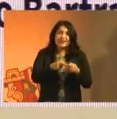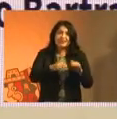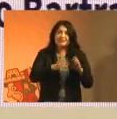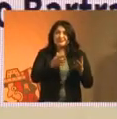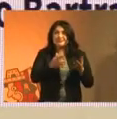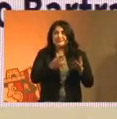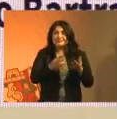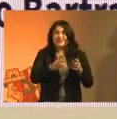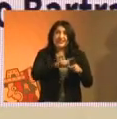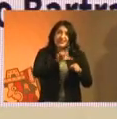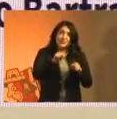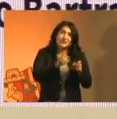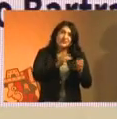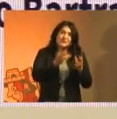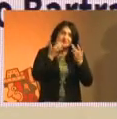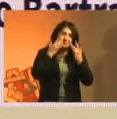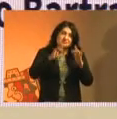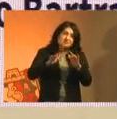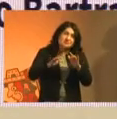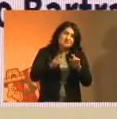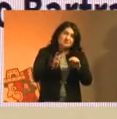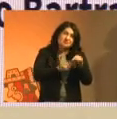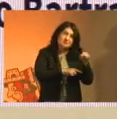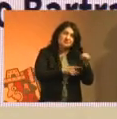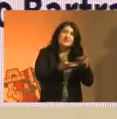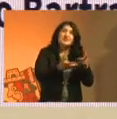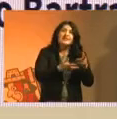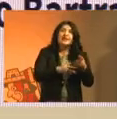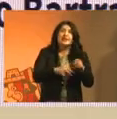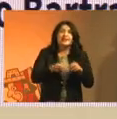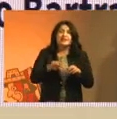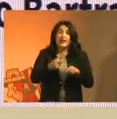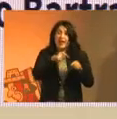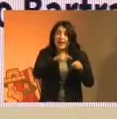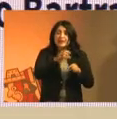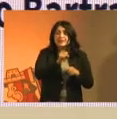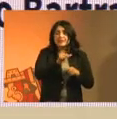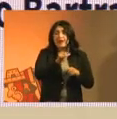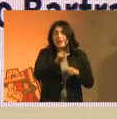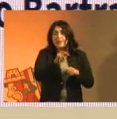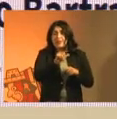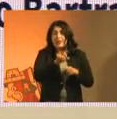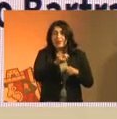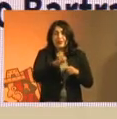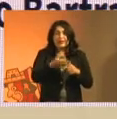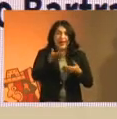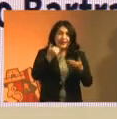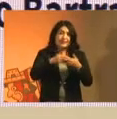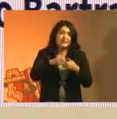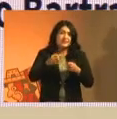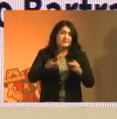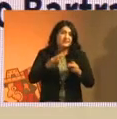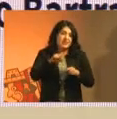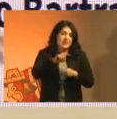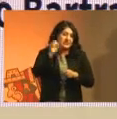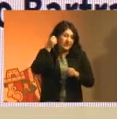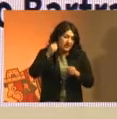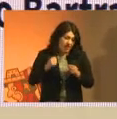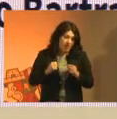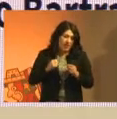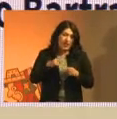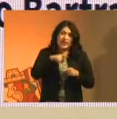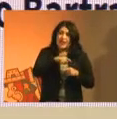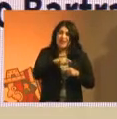es una historia marginal pero que hay que contar deprisa el factor alvarado de la de sinaloa salgado la verdad ahora yucatecos alvarado pasa